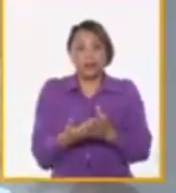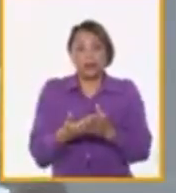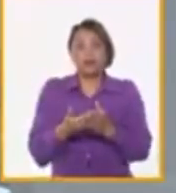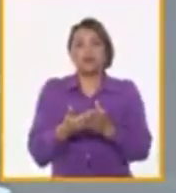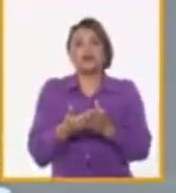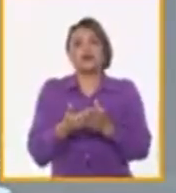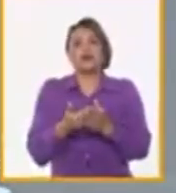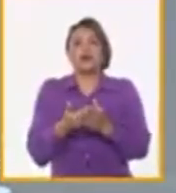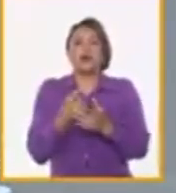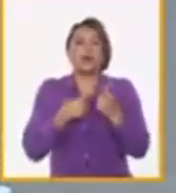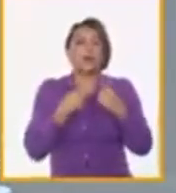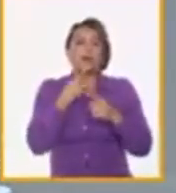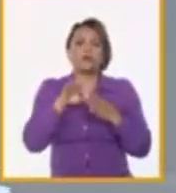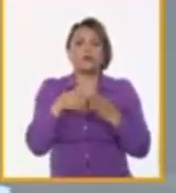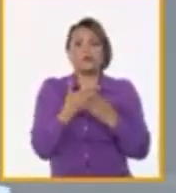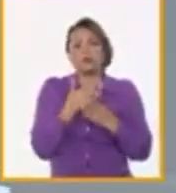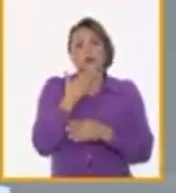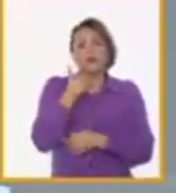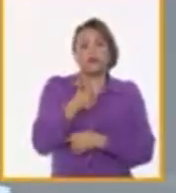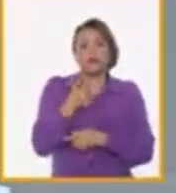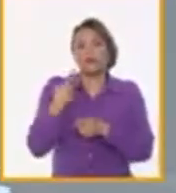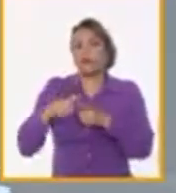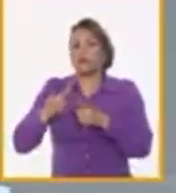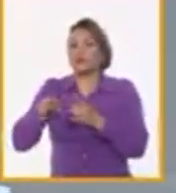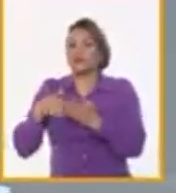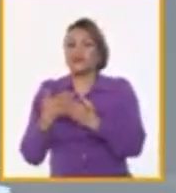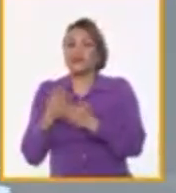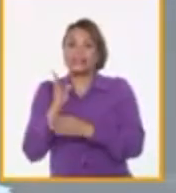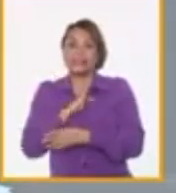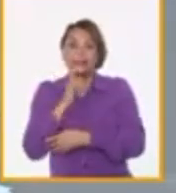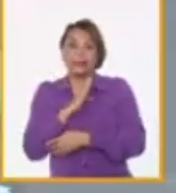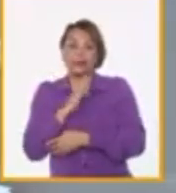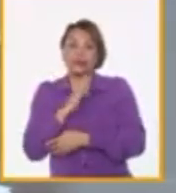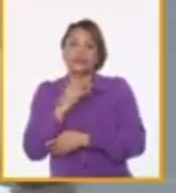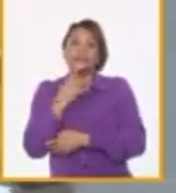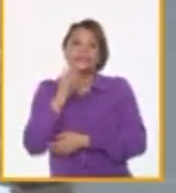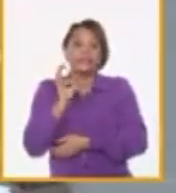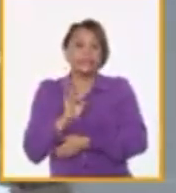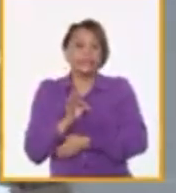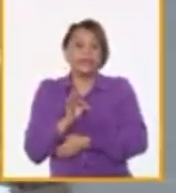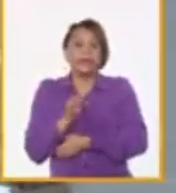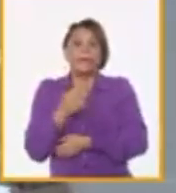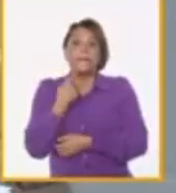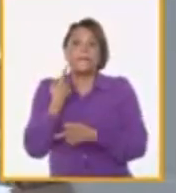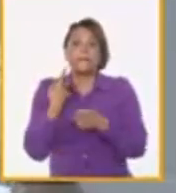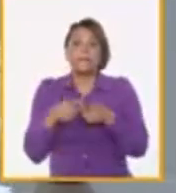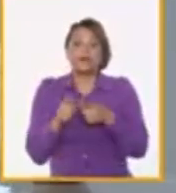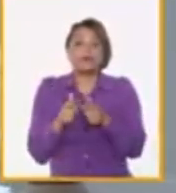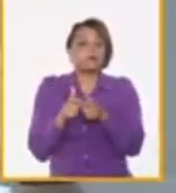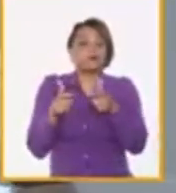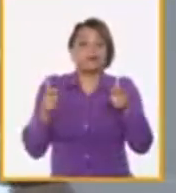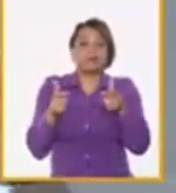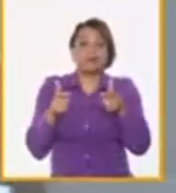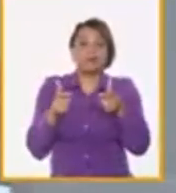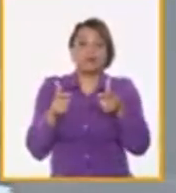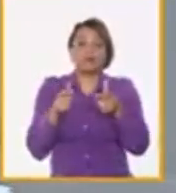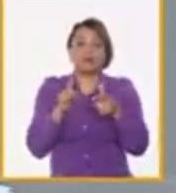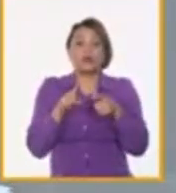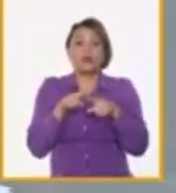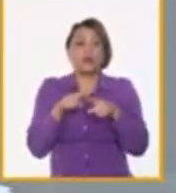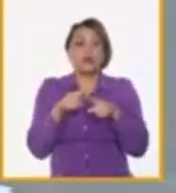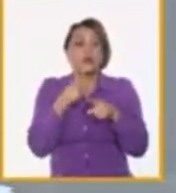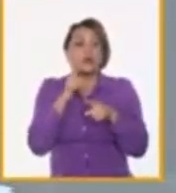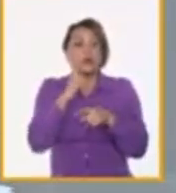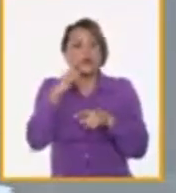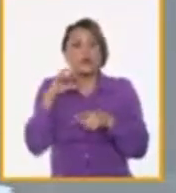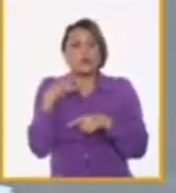mejores, otros con peor situación. Y las afectaciones no son mayores precisamente